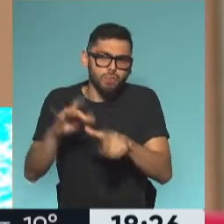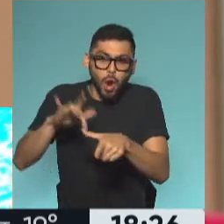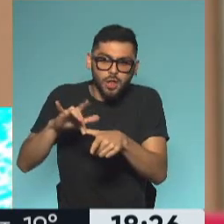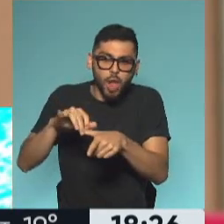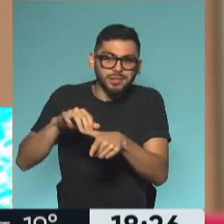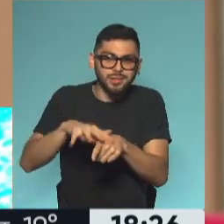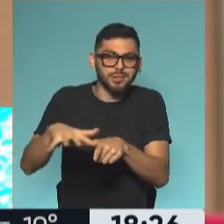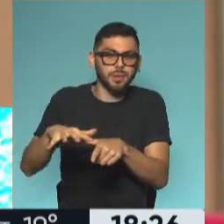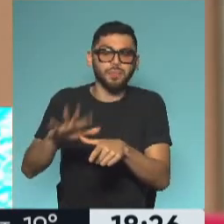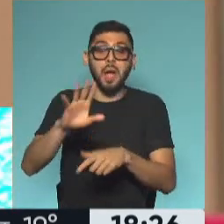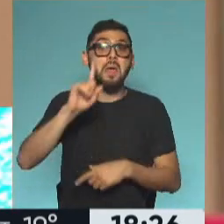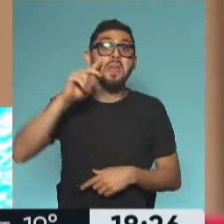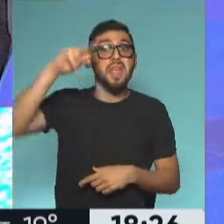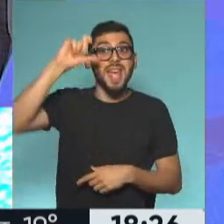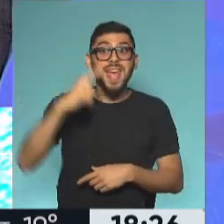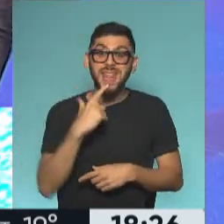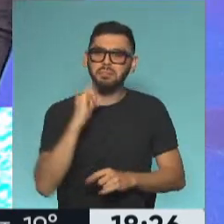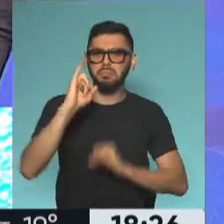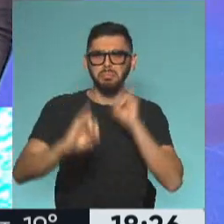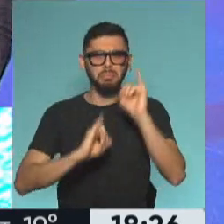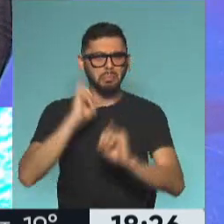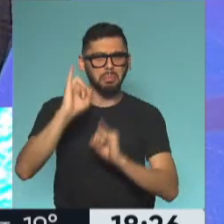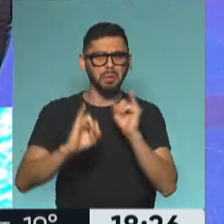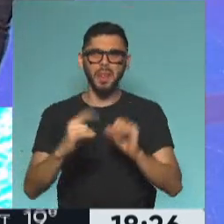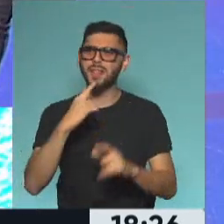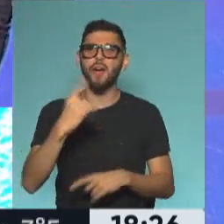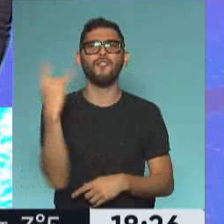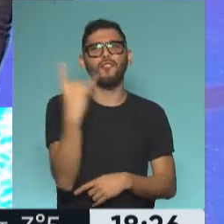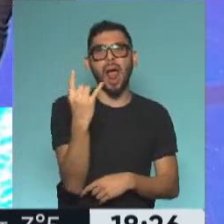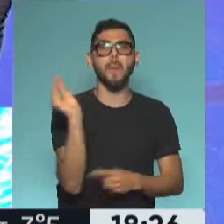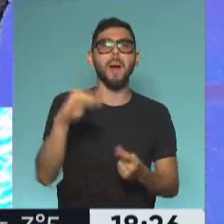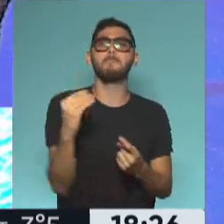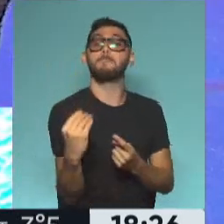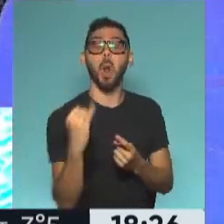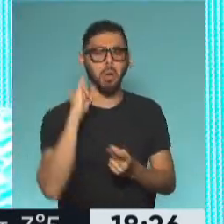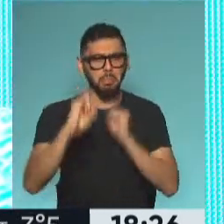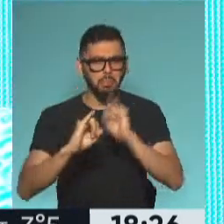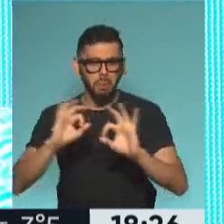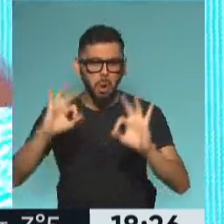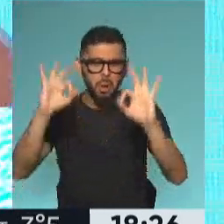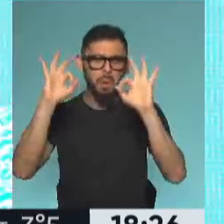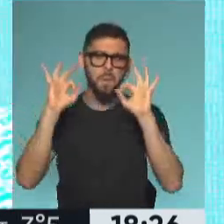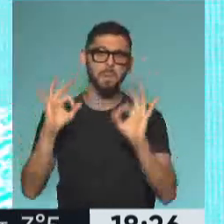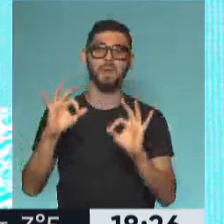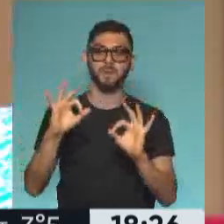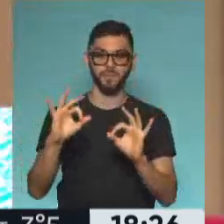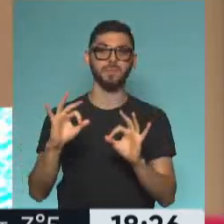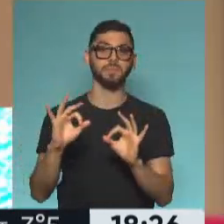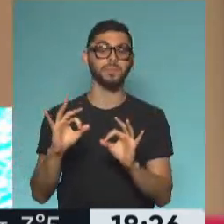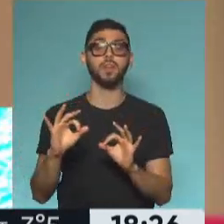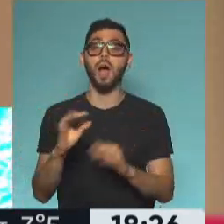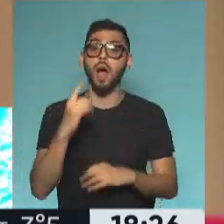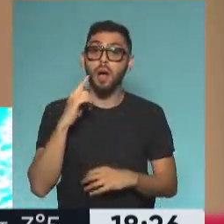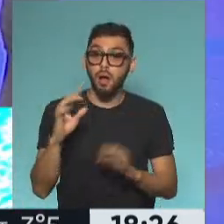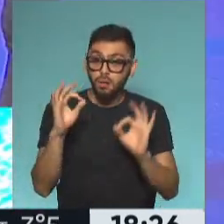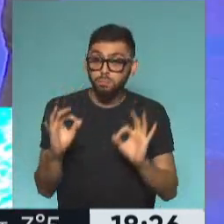clítoris. Inés, impresionante. Está segura. Te dice está segura. Falso y encima te dice el porqué. O sea, respuesta final. Los exámenes. Inés,